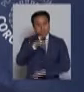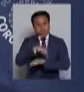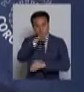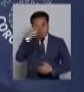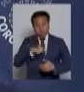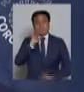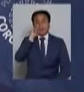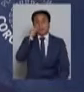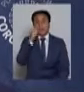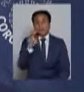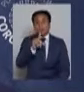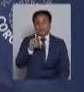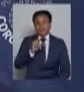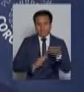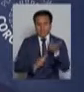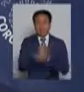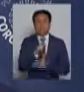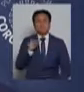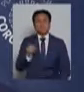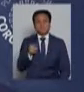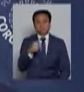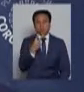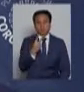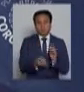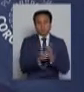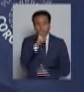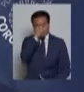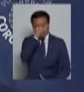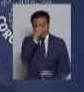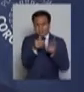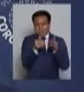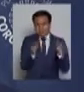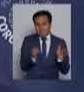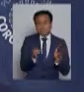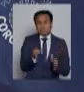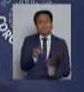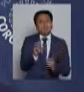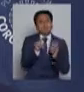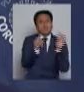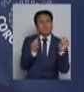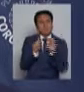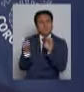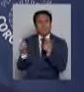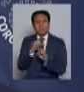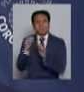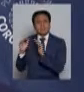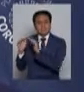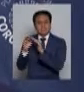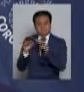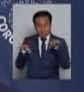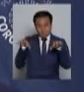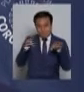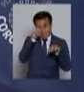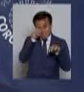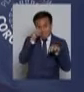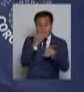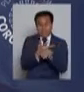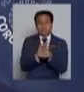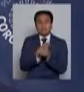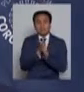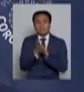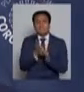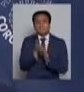lunes, mañana, empiezan a funcionar dos nuevos hospitales, que son el Hospital de Angol y el Hospital de Padre Las Casas, que aportan en su